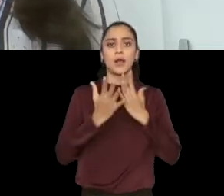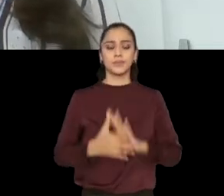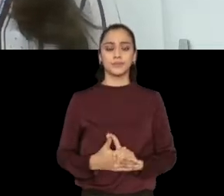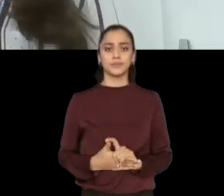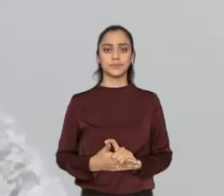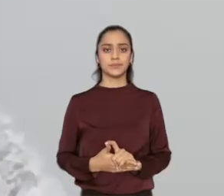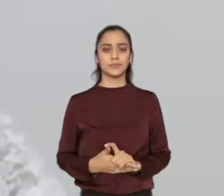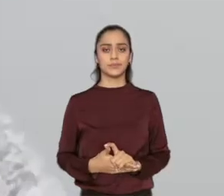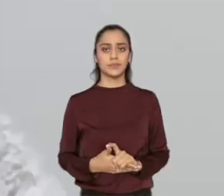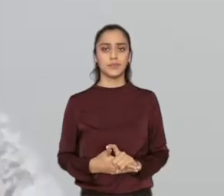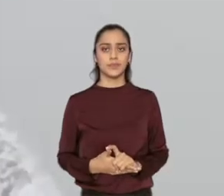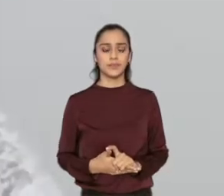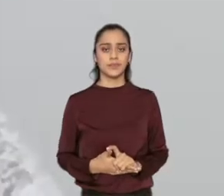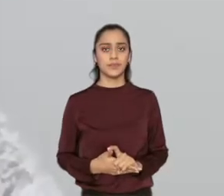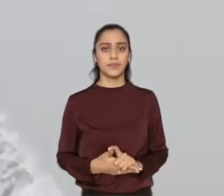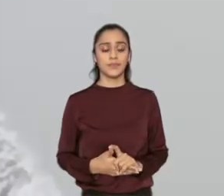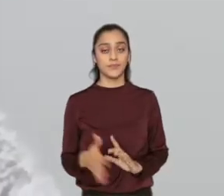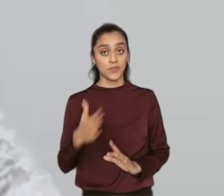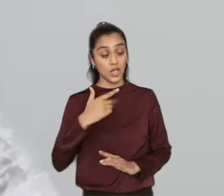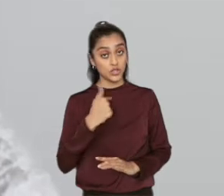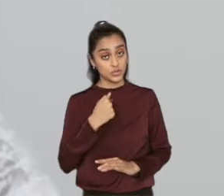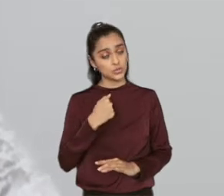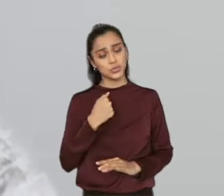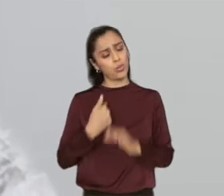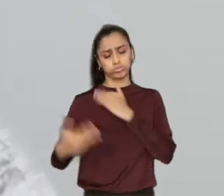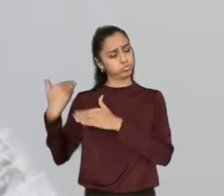libro? La cosa es que yo